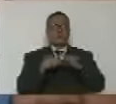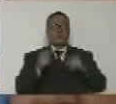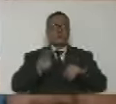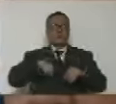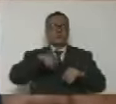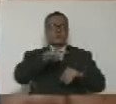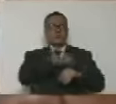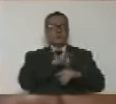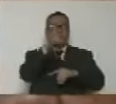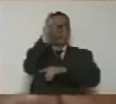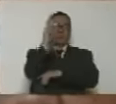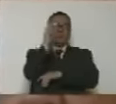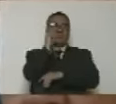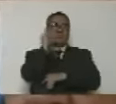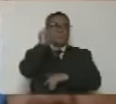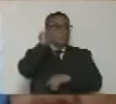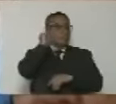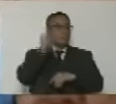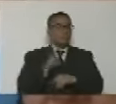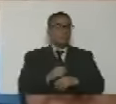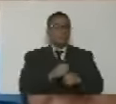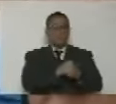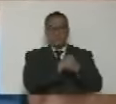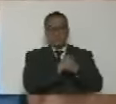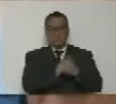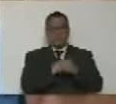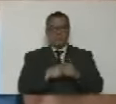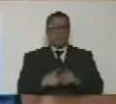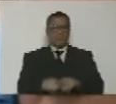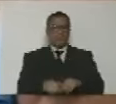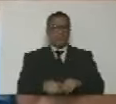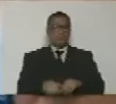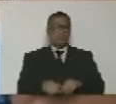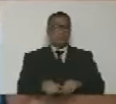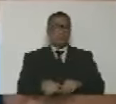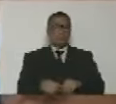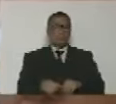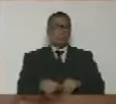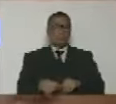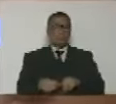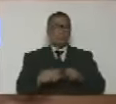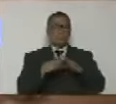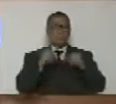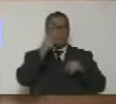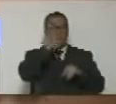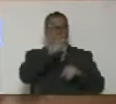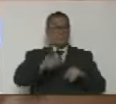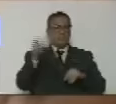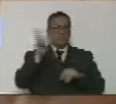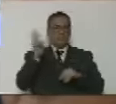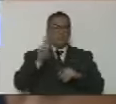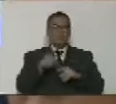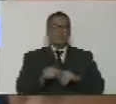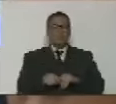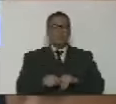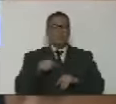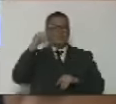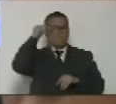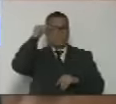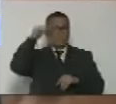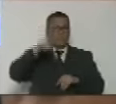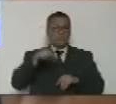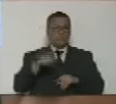todas nuestras diputadas y diputados. Un abrazo a todo el pueblo venezolano. Hoy